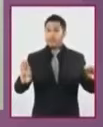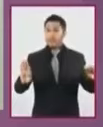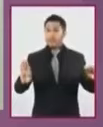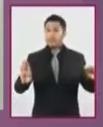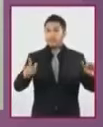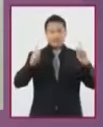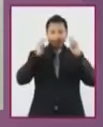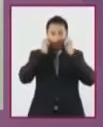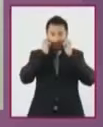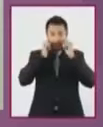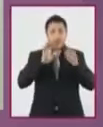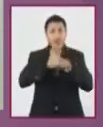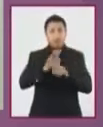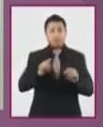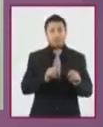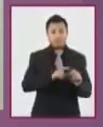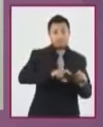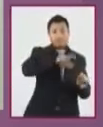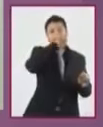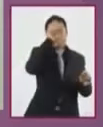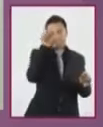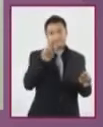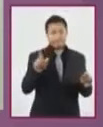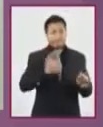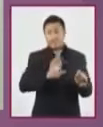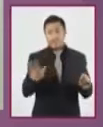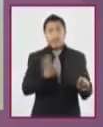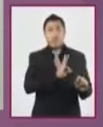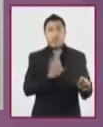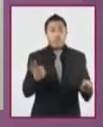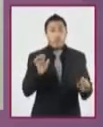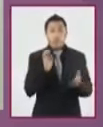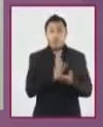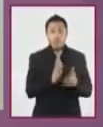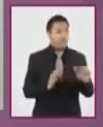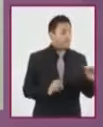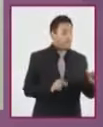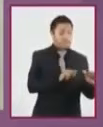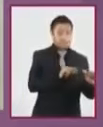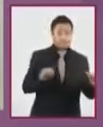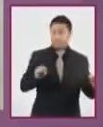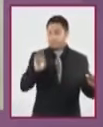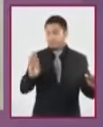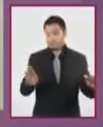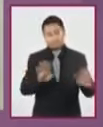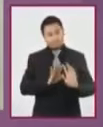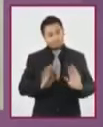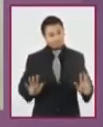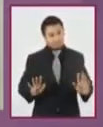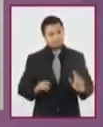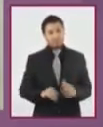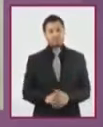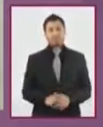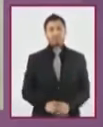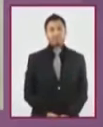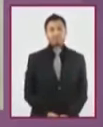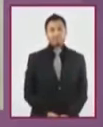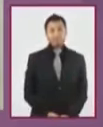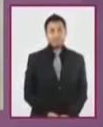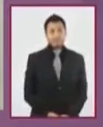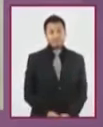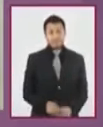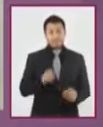sin importar la trayectoria, podemos decir que nos desplazamos del poblado A al poblado B. En